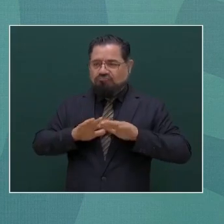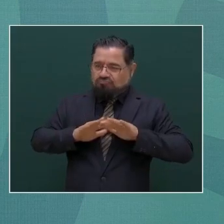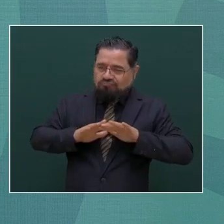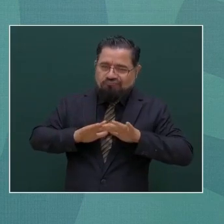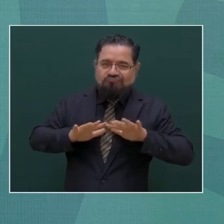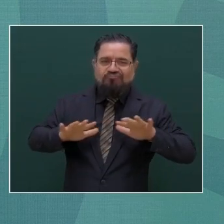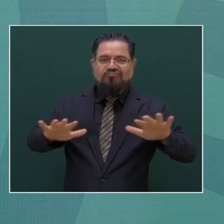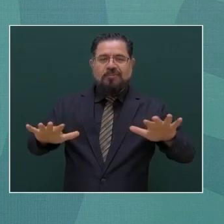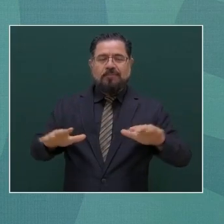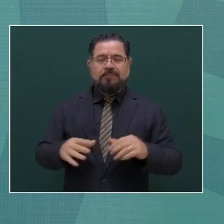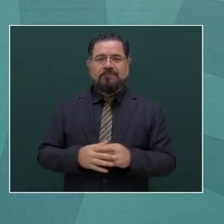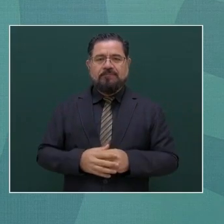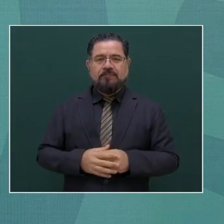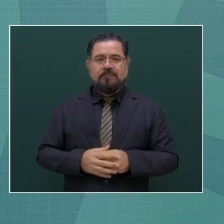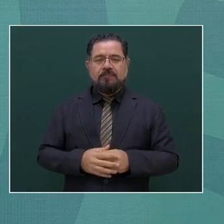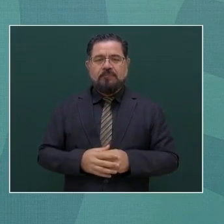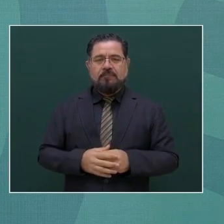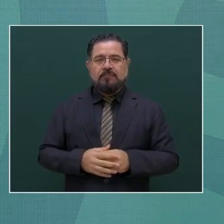Eso